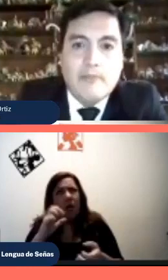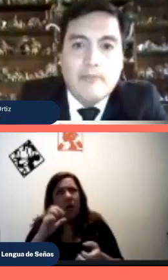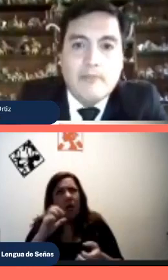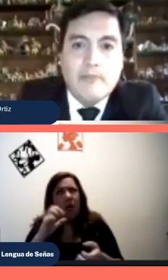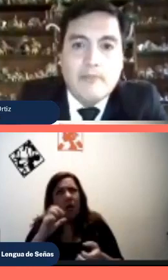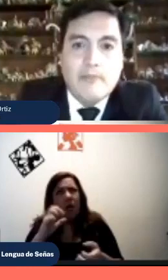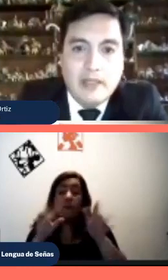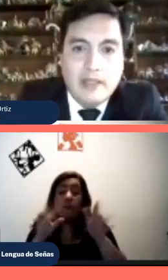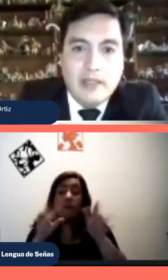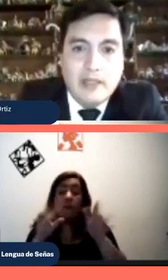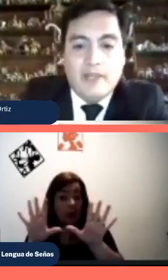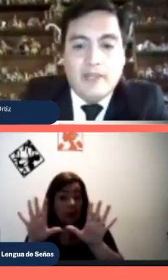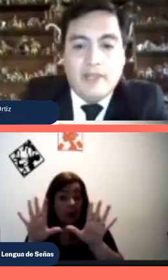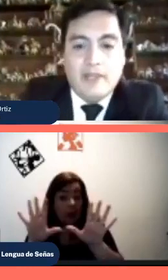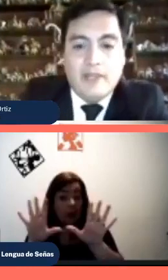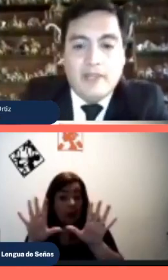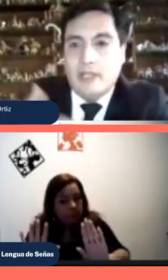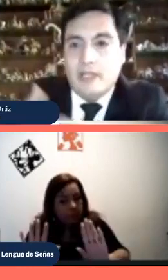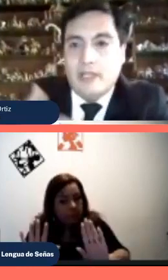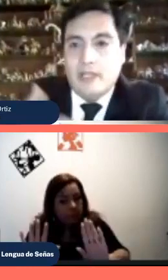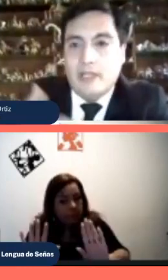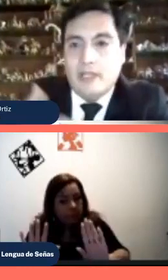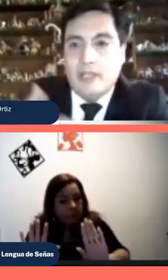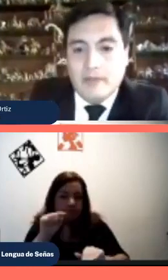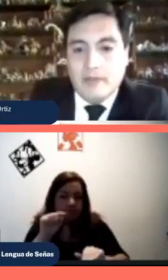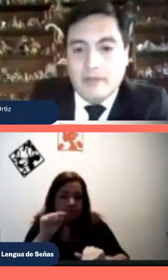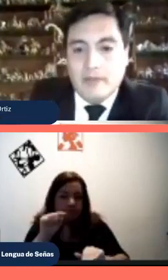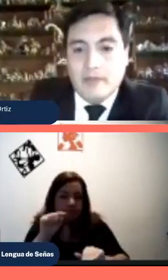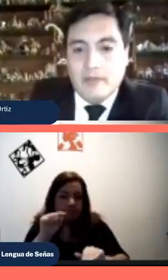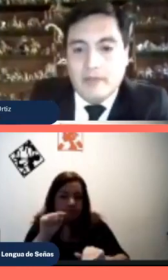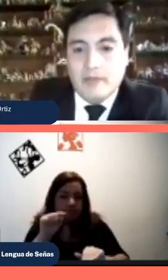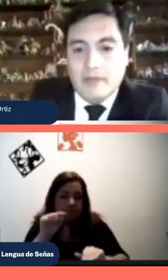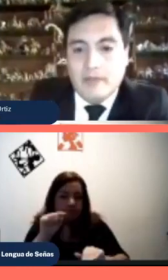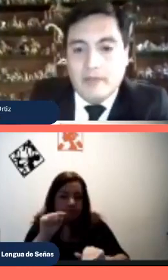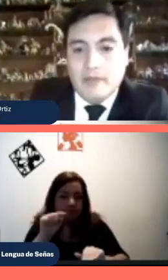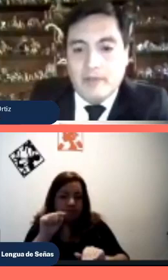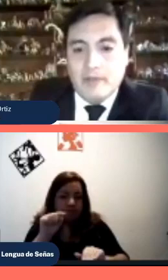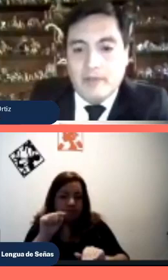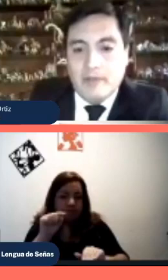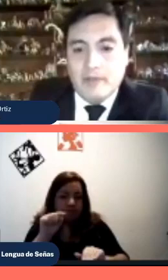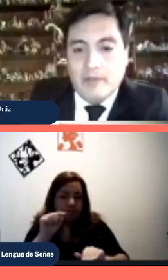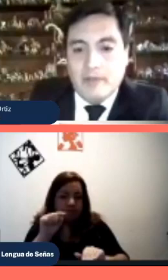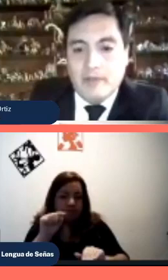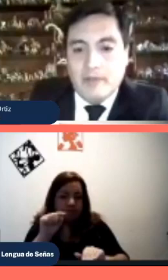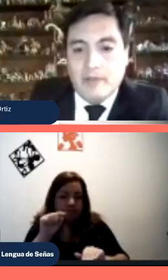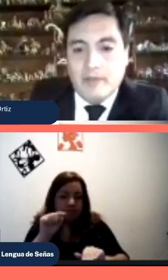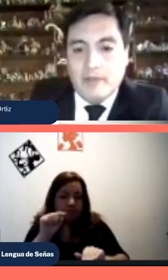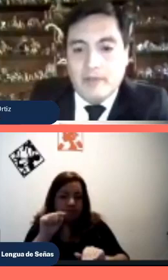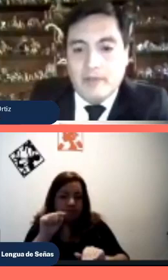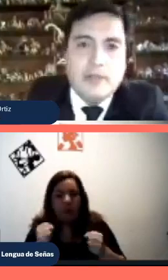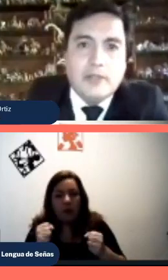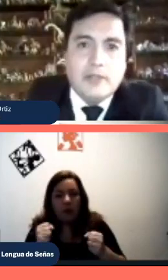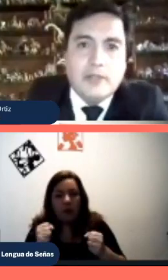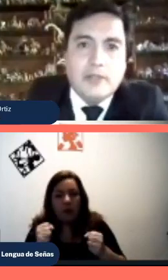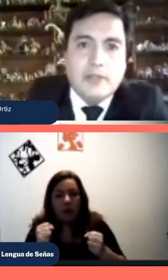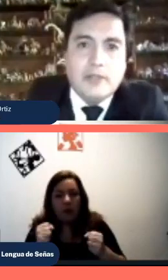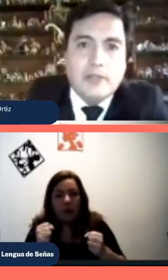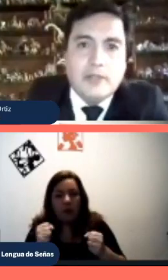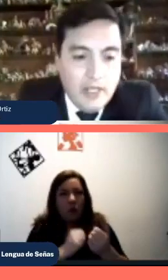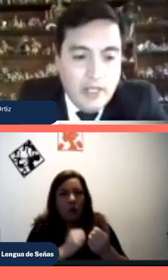pero había sido extraído posiblemente, se excavó posiblemente entre el año